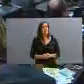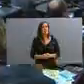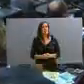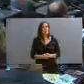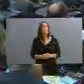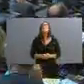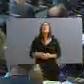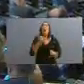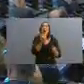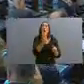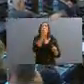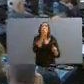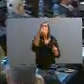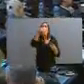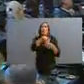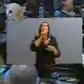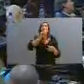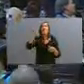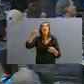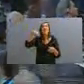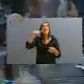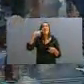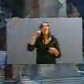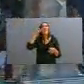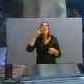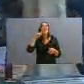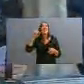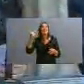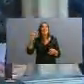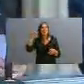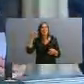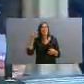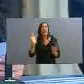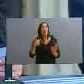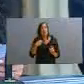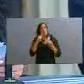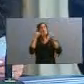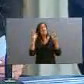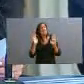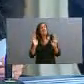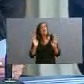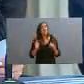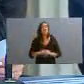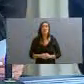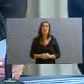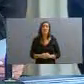Había un nigeriano, inclusive. Había uno de nacionalidad nigeriana, que fue lo que me llamó la atención realmente.